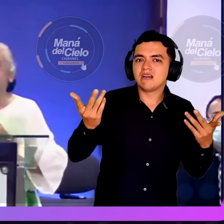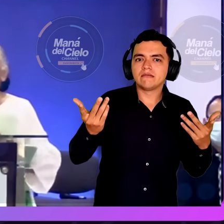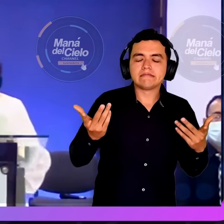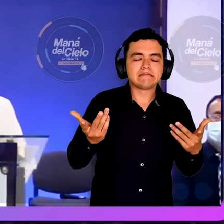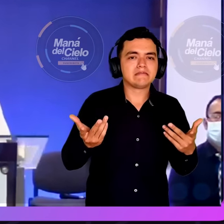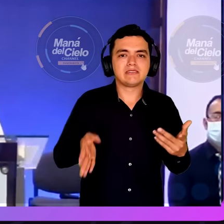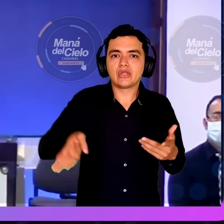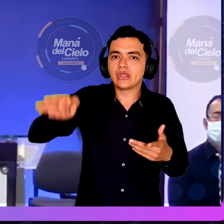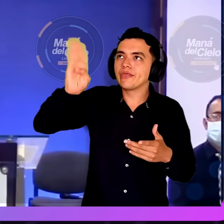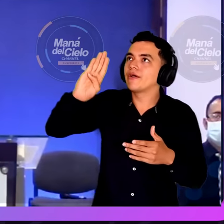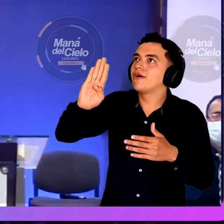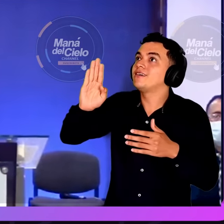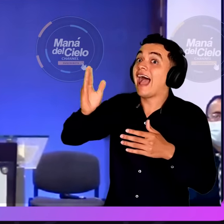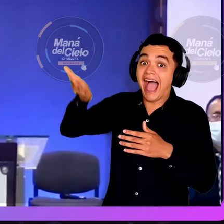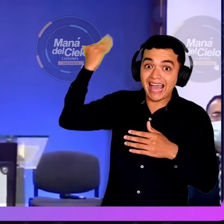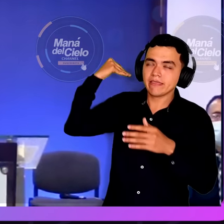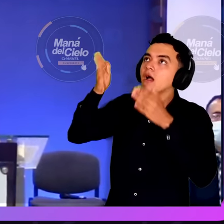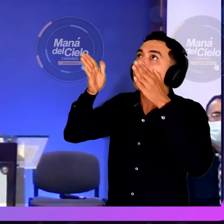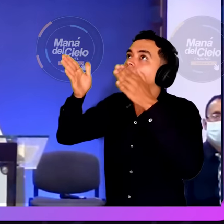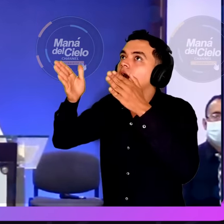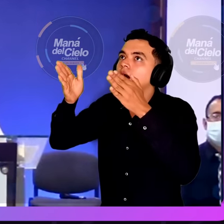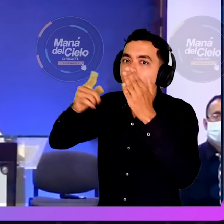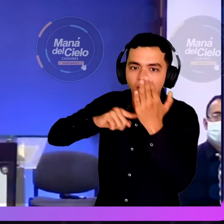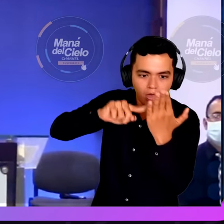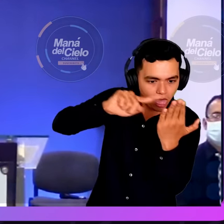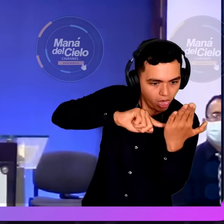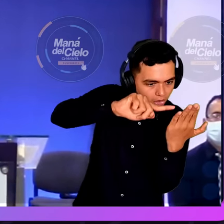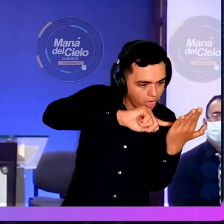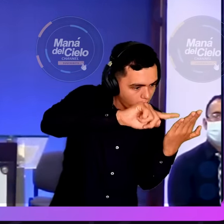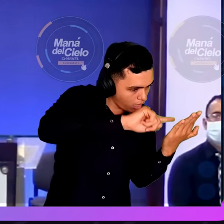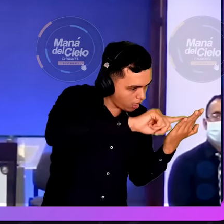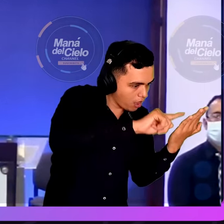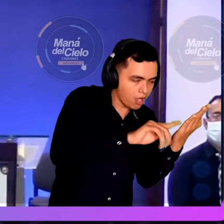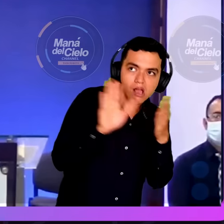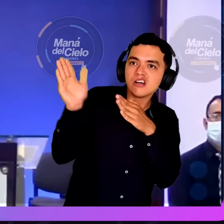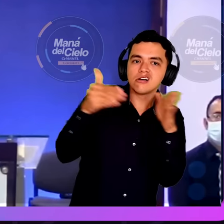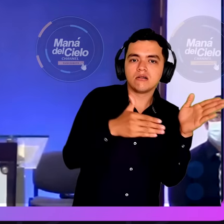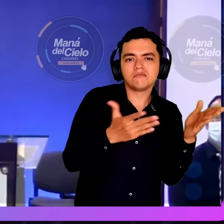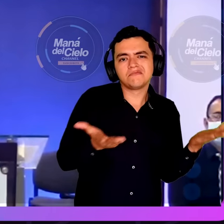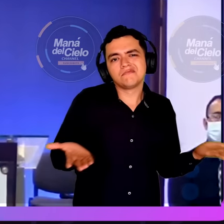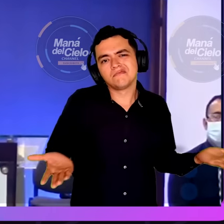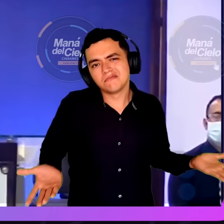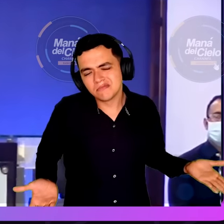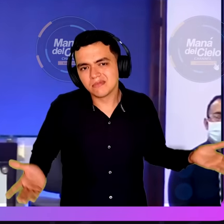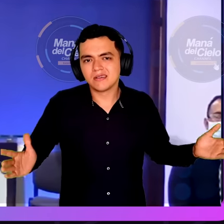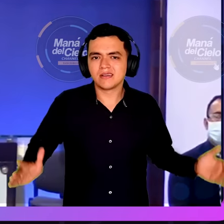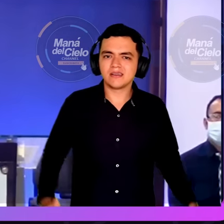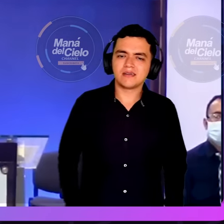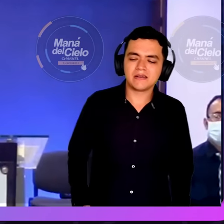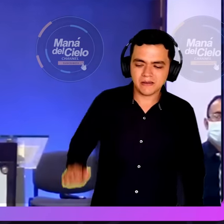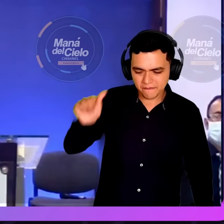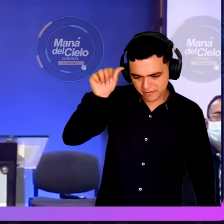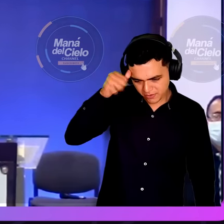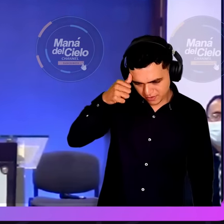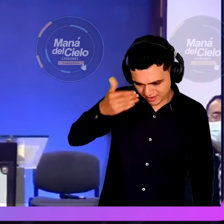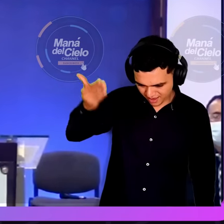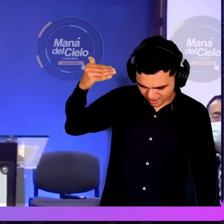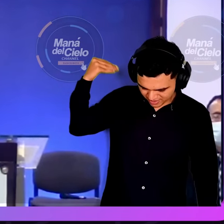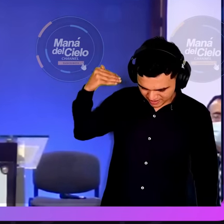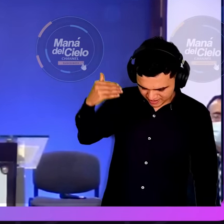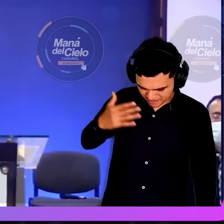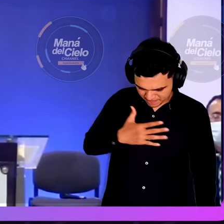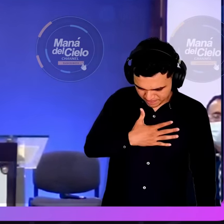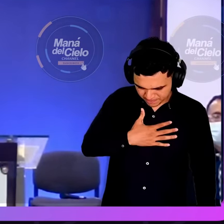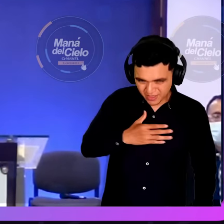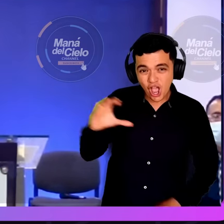Lo de las redes sociales, hermanos, cómo nos está robando ese amor por las cosas del Señor. Me